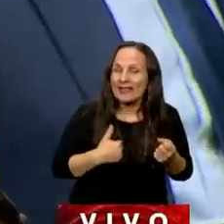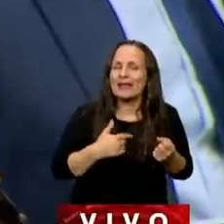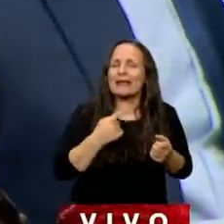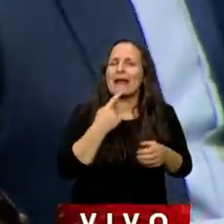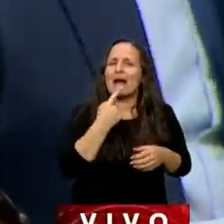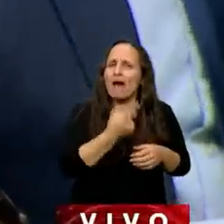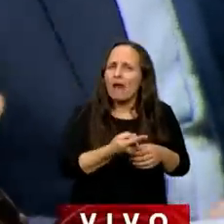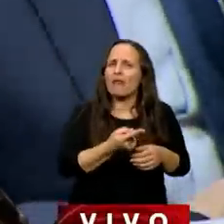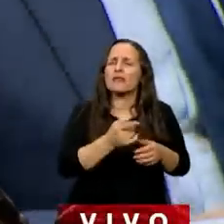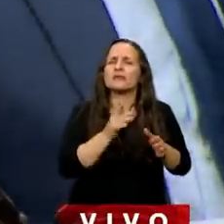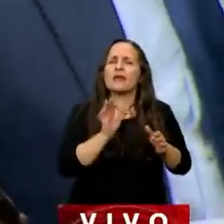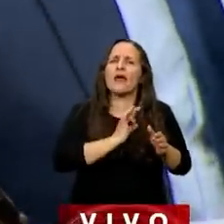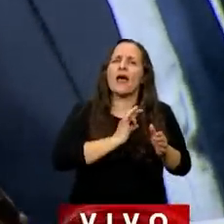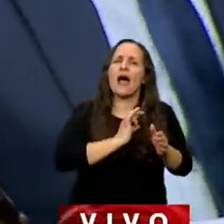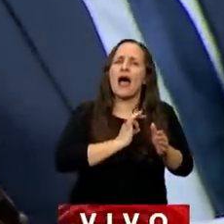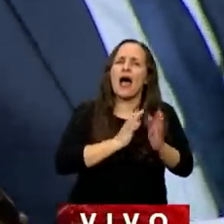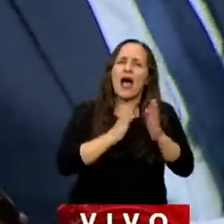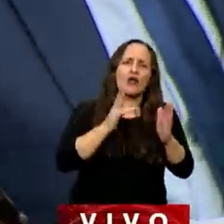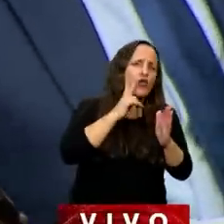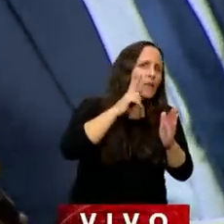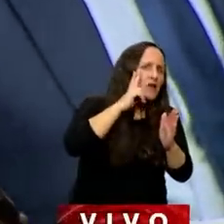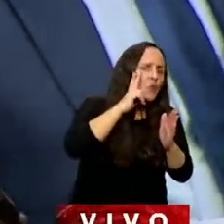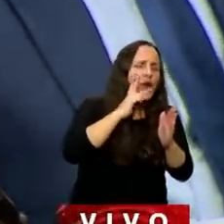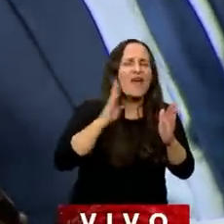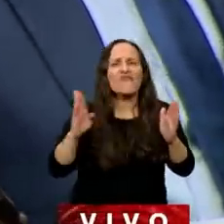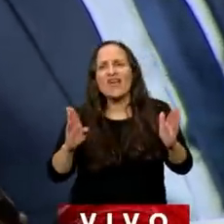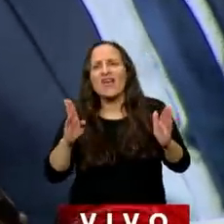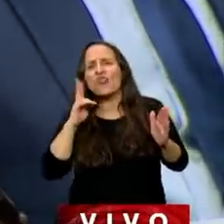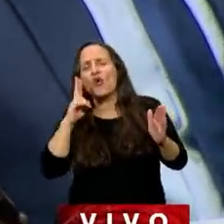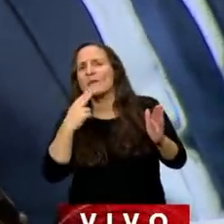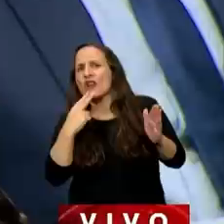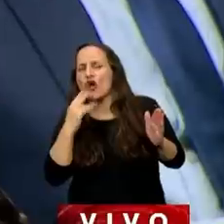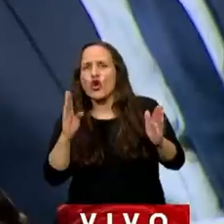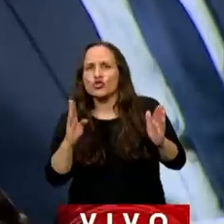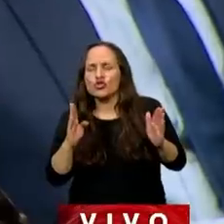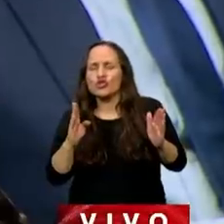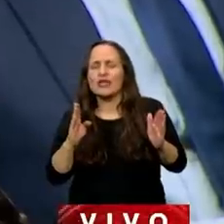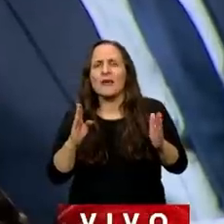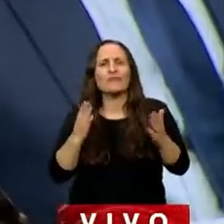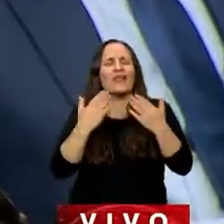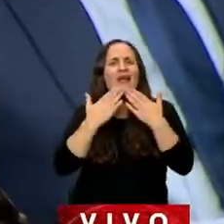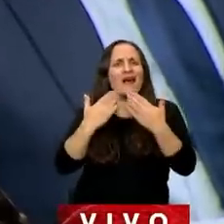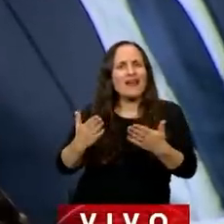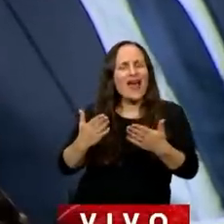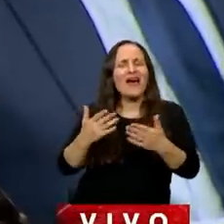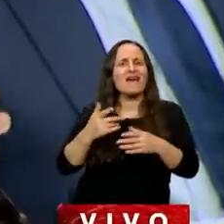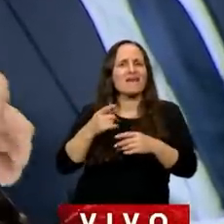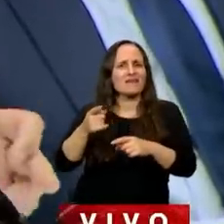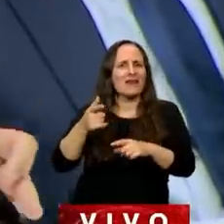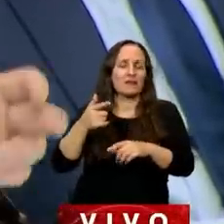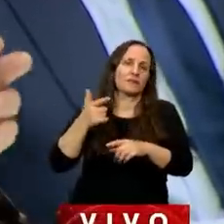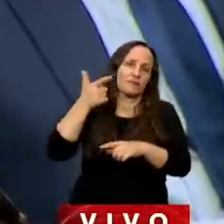establece que entre los años 2009 y 2011, producto de la intervención de un arma de